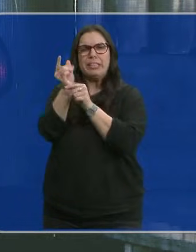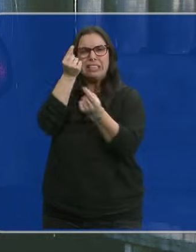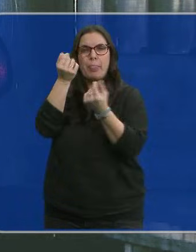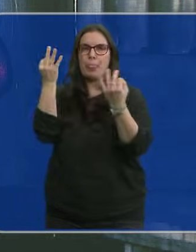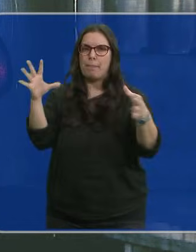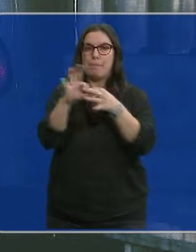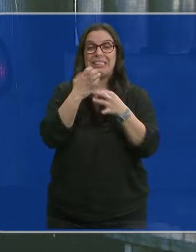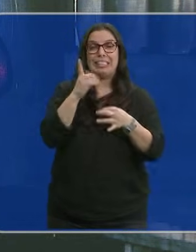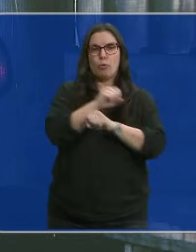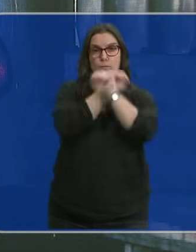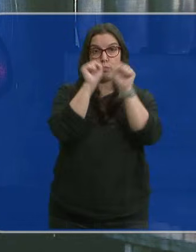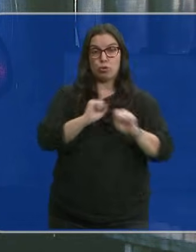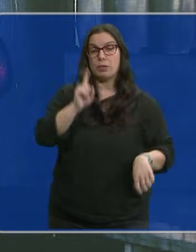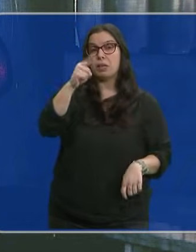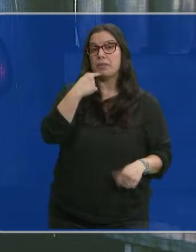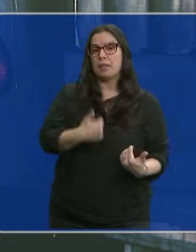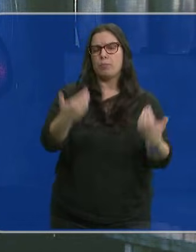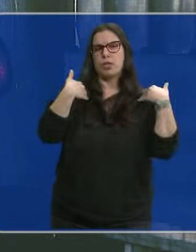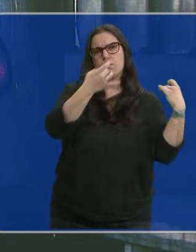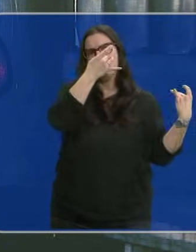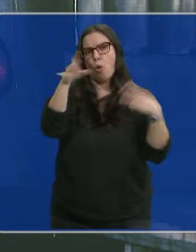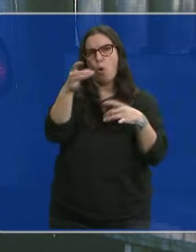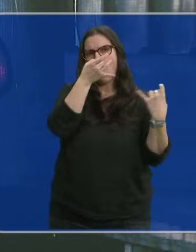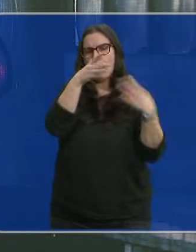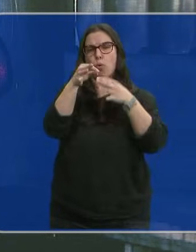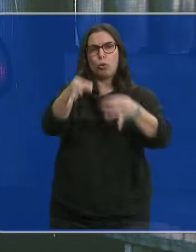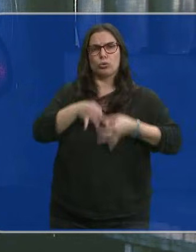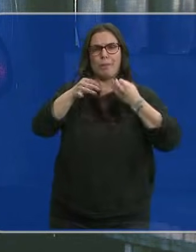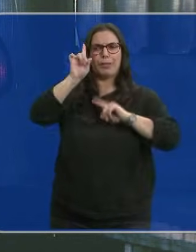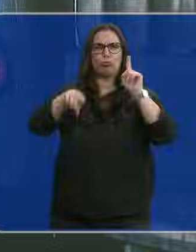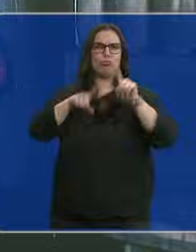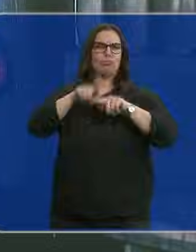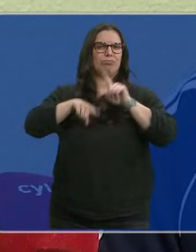minucioso. También critican que la responsabilidad siempre recaiga solo en los maquinistas.